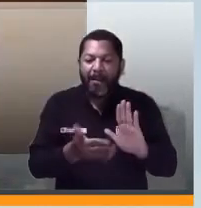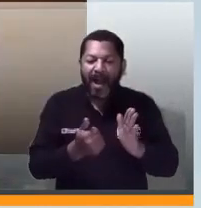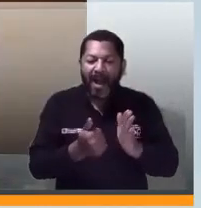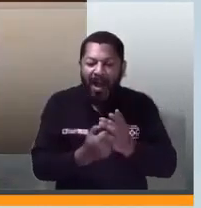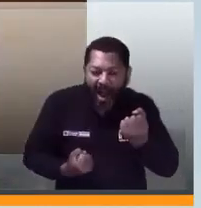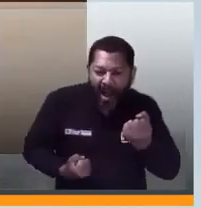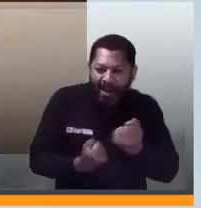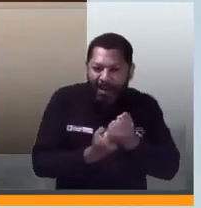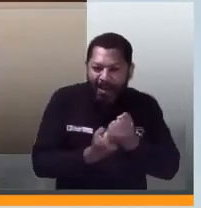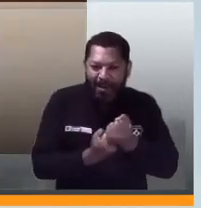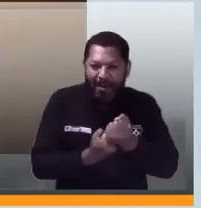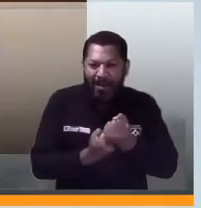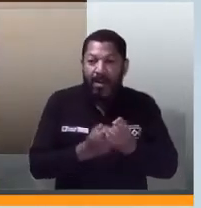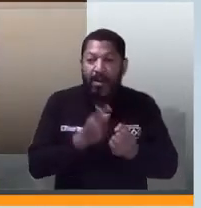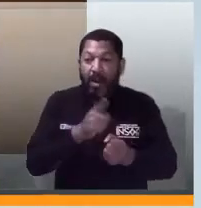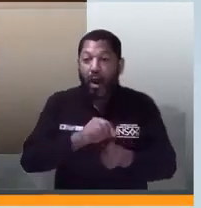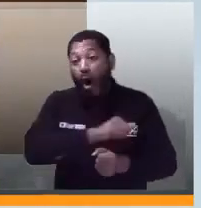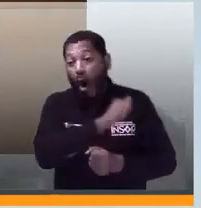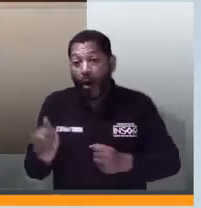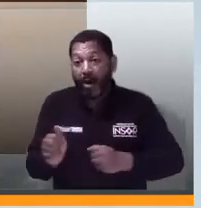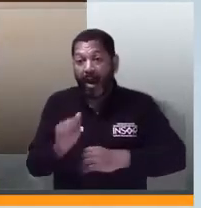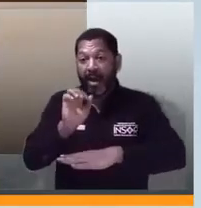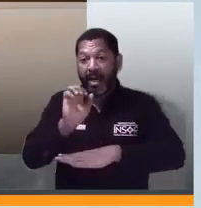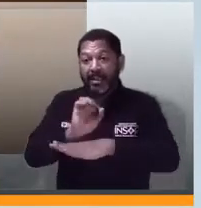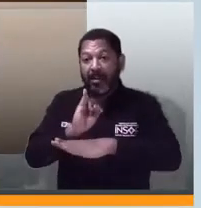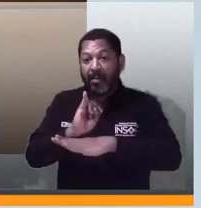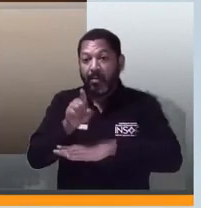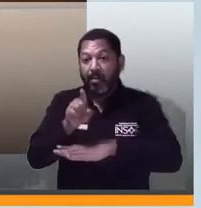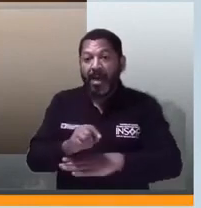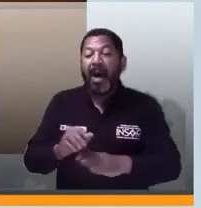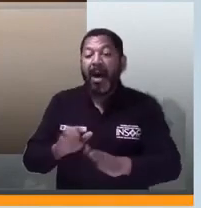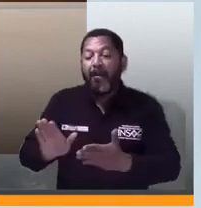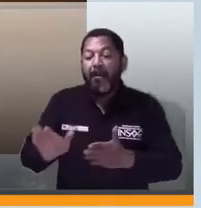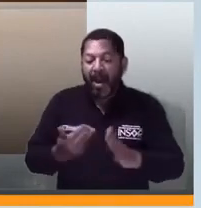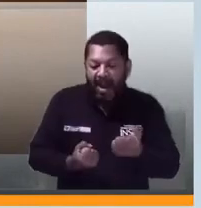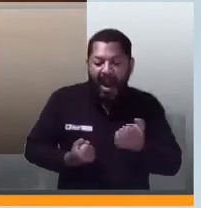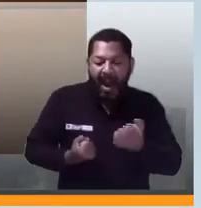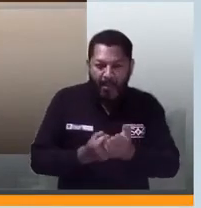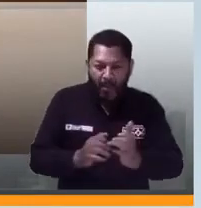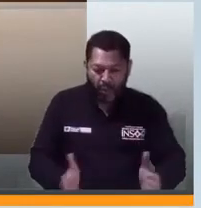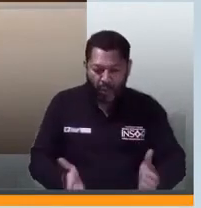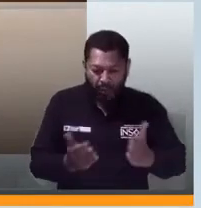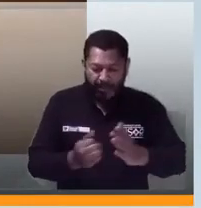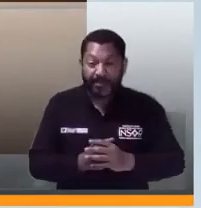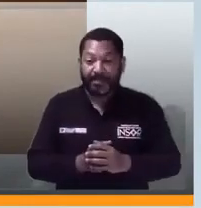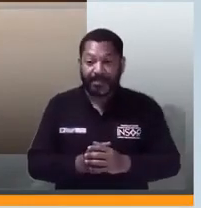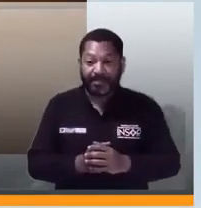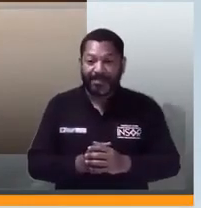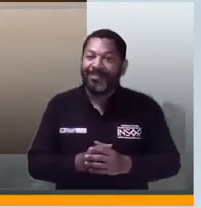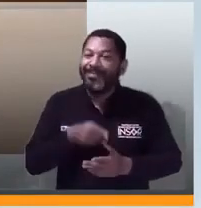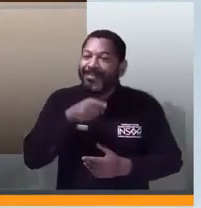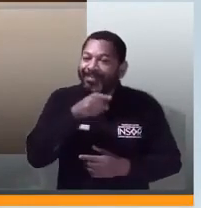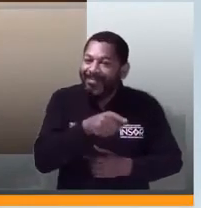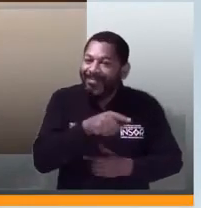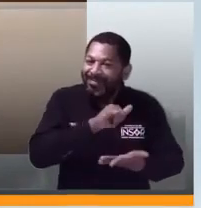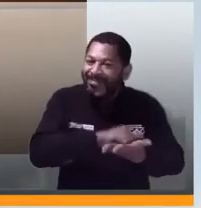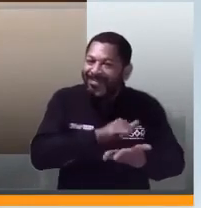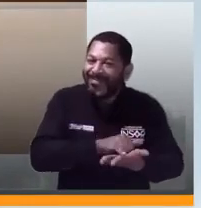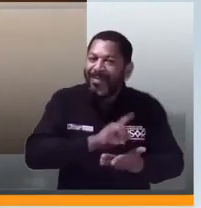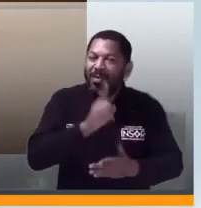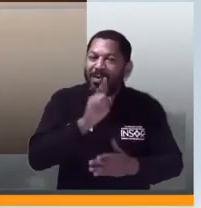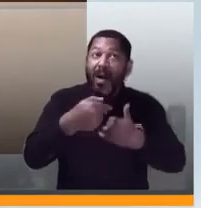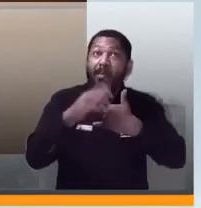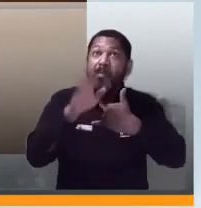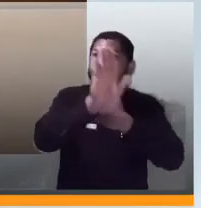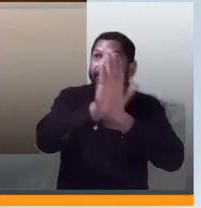de ella misma mencionó, y otras instituciones que fueron acompañadas en Plan Padrino. Eso nos permitió tener una visión